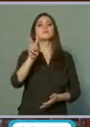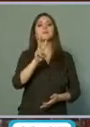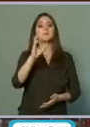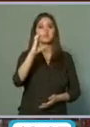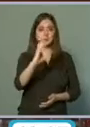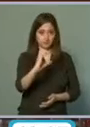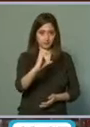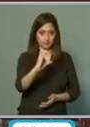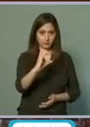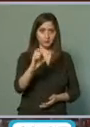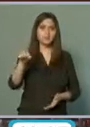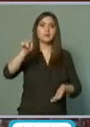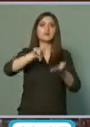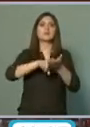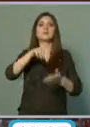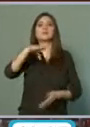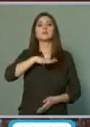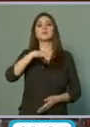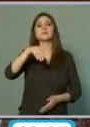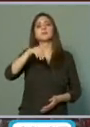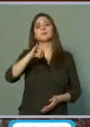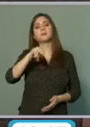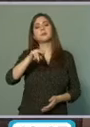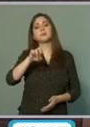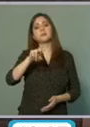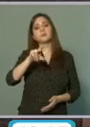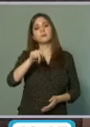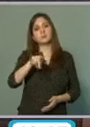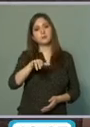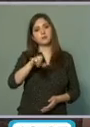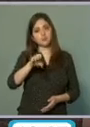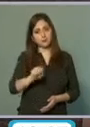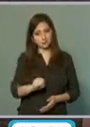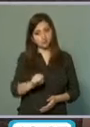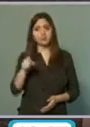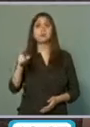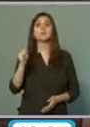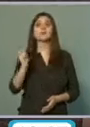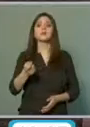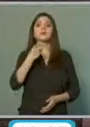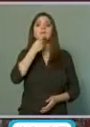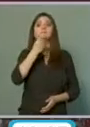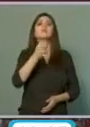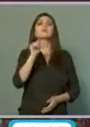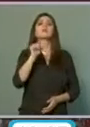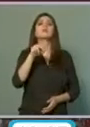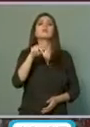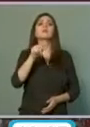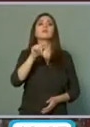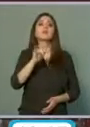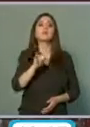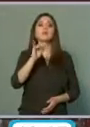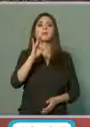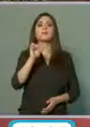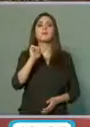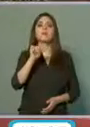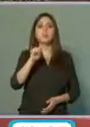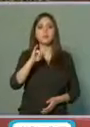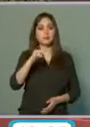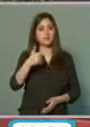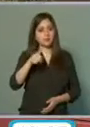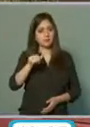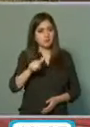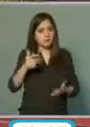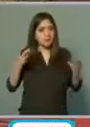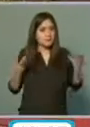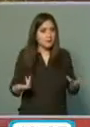también contiene minerales. Ok. Además dice efecto antifatiga. Antifatiga. ¿Por qué antifatiga? Por la ojera, Hablamos ¿no? de, De que